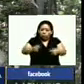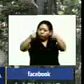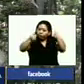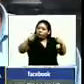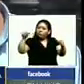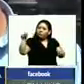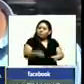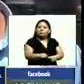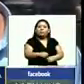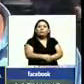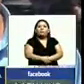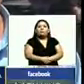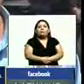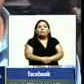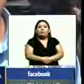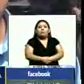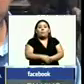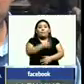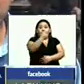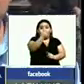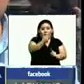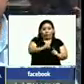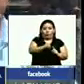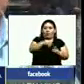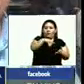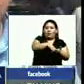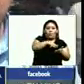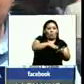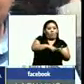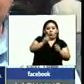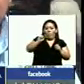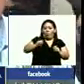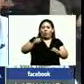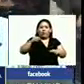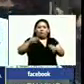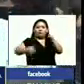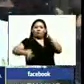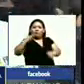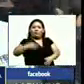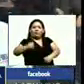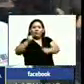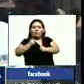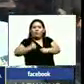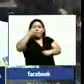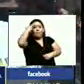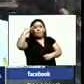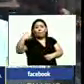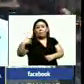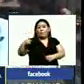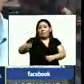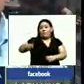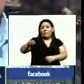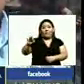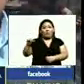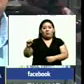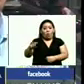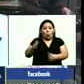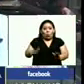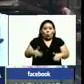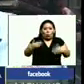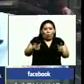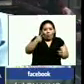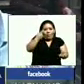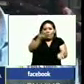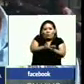Un civil No puede ser juzgado Por un tribunal militar La fiscal Ni siquiera Tuvo acusación Contra Rubén